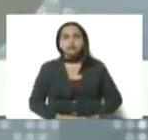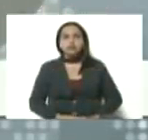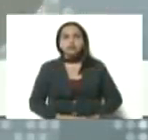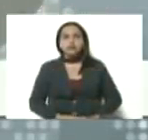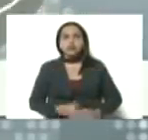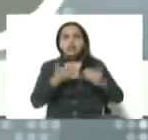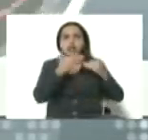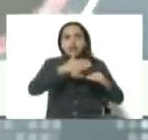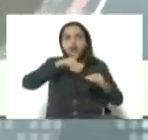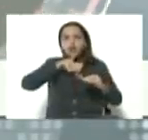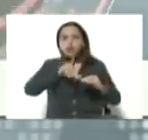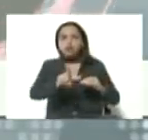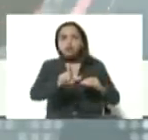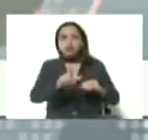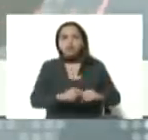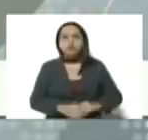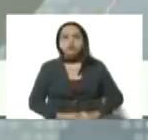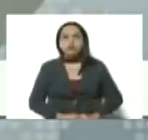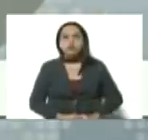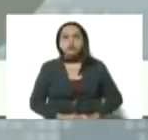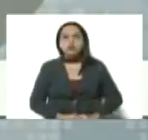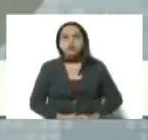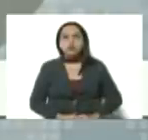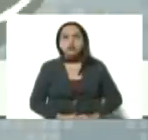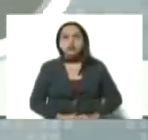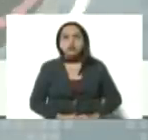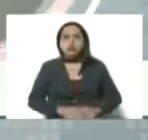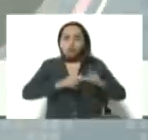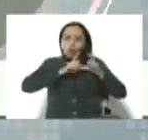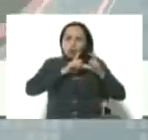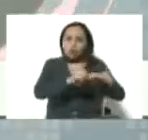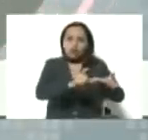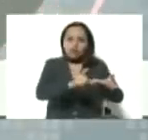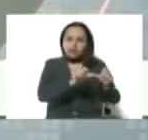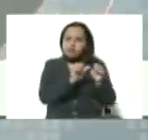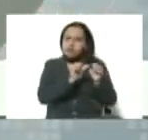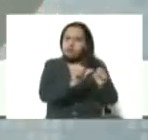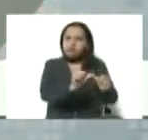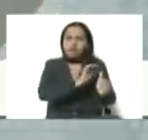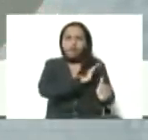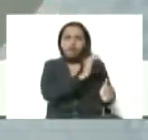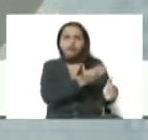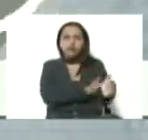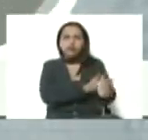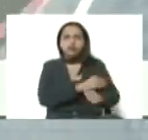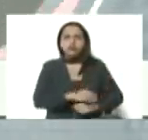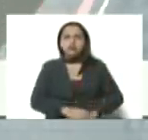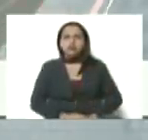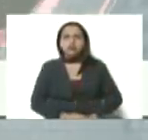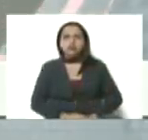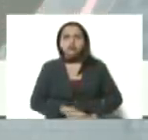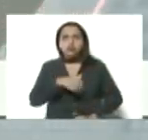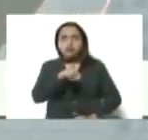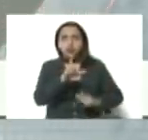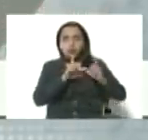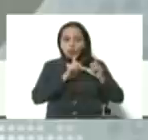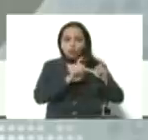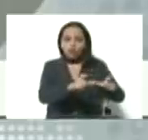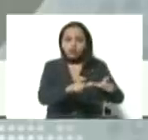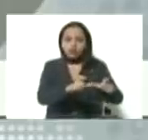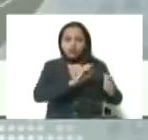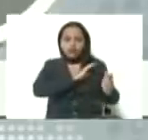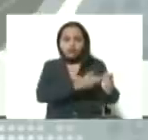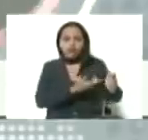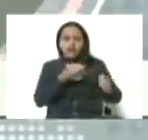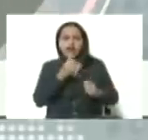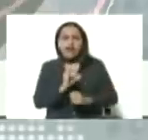puro el mantenimiento de la cuarentena radical en esta cuarentena radical están